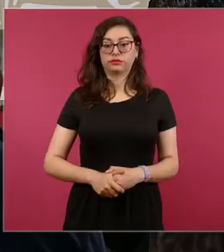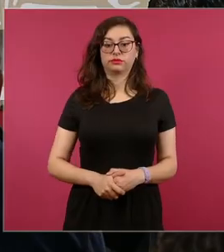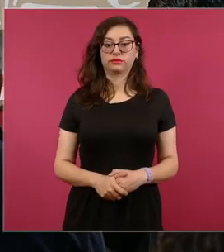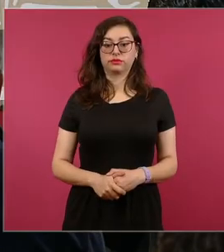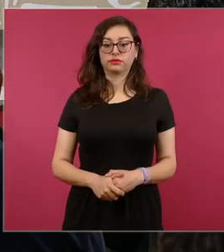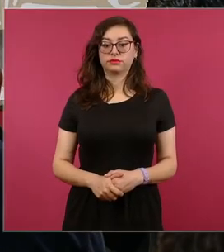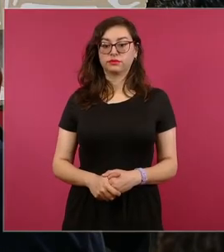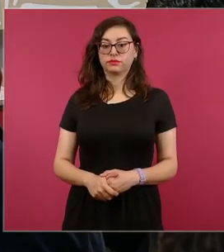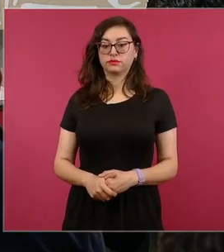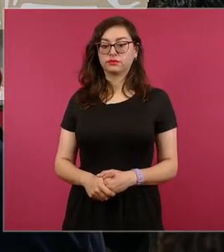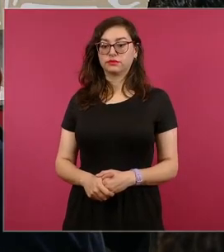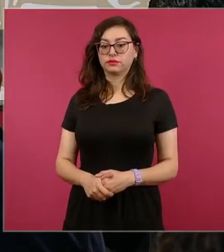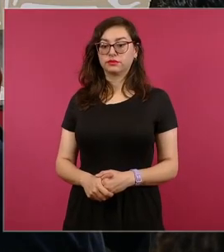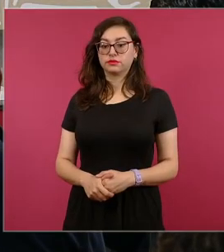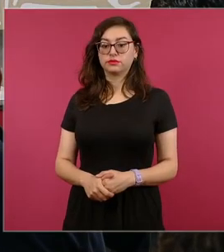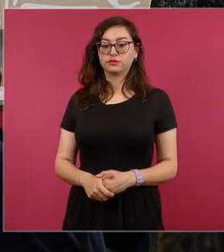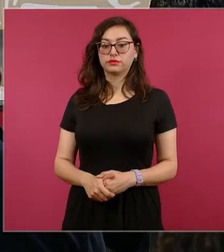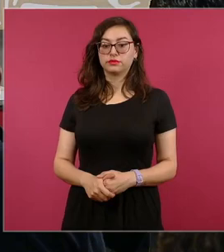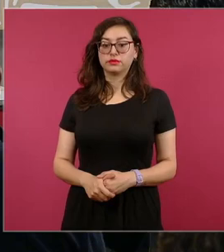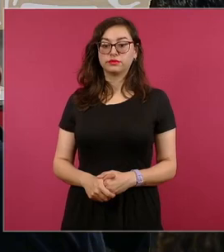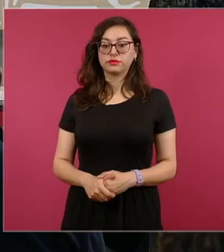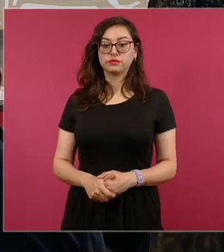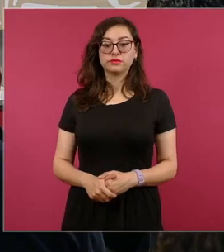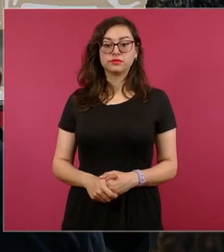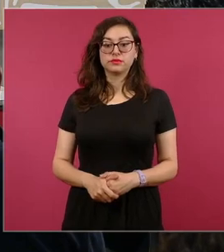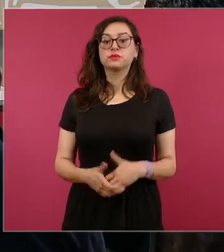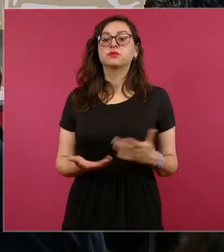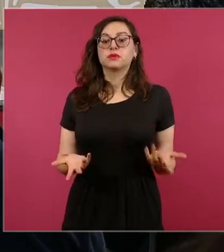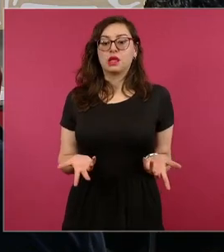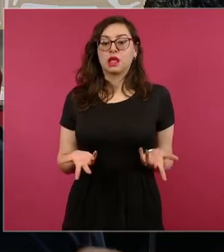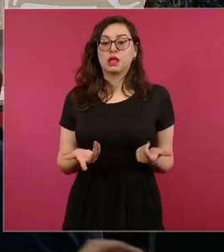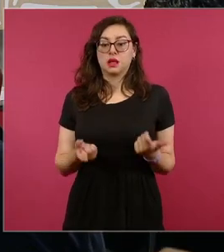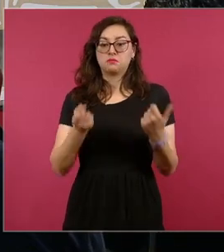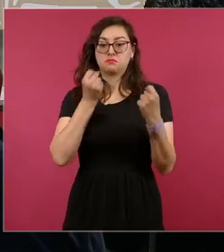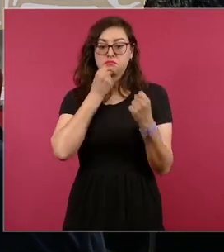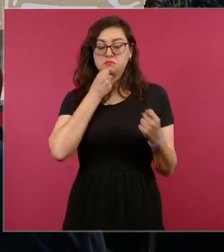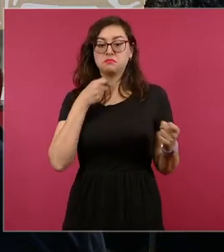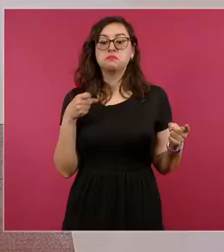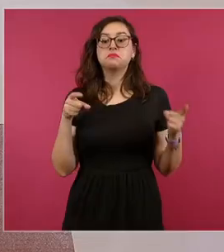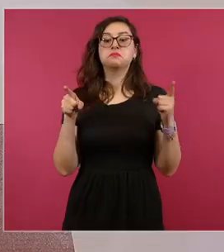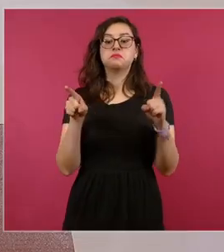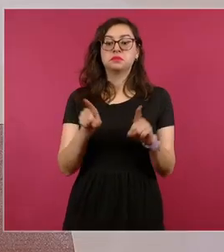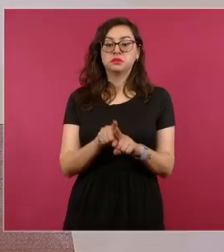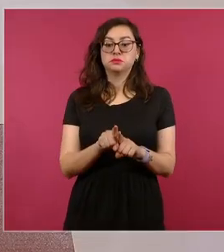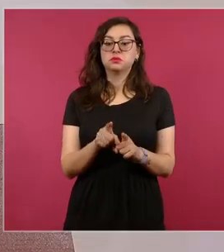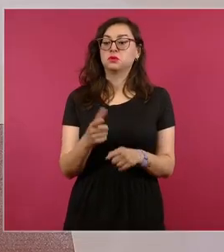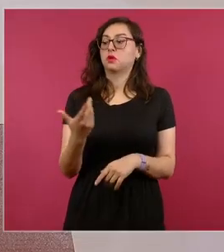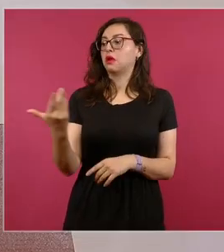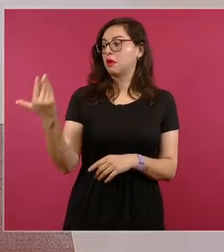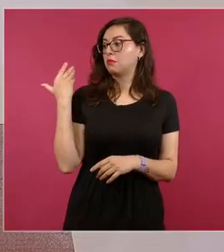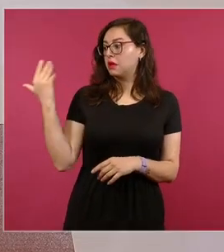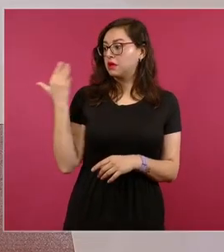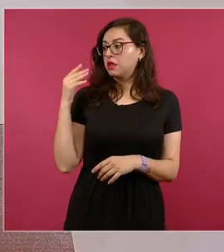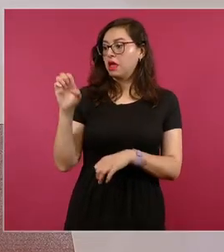la toma o el asalto a nuestra embajada en Ecuador.